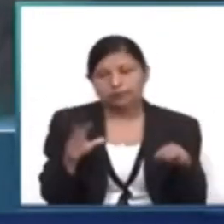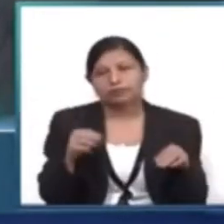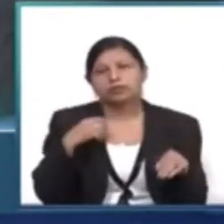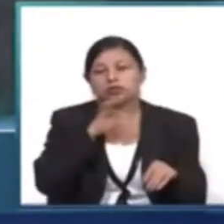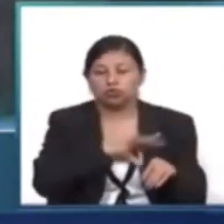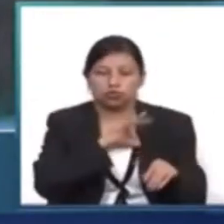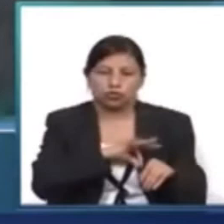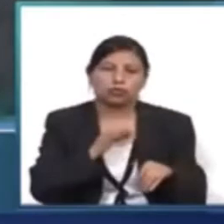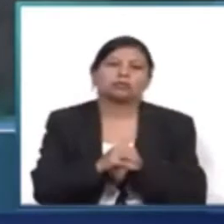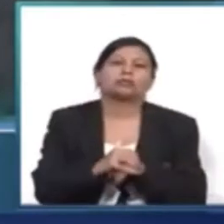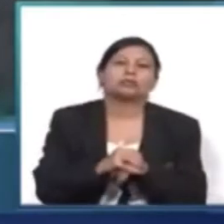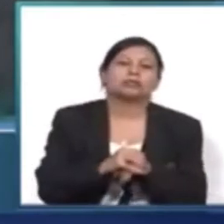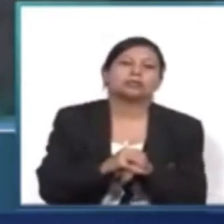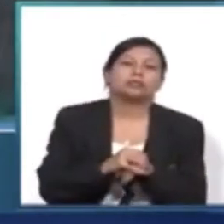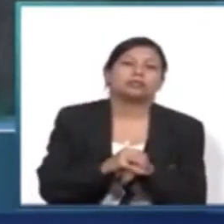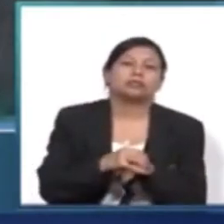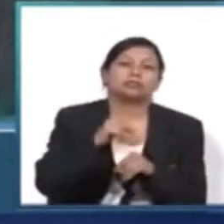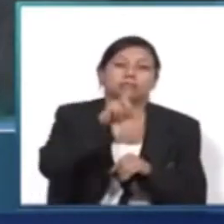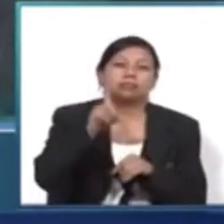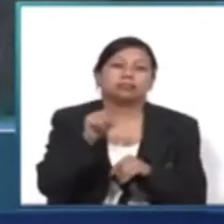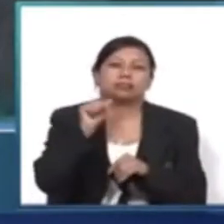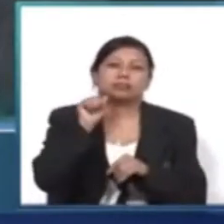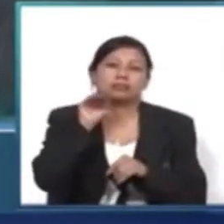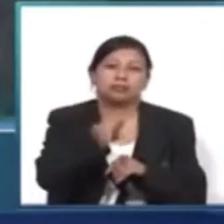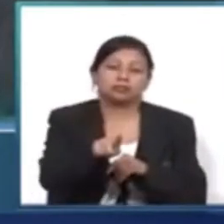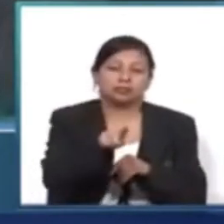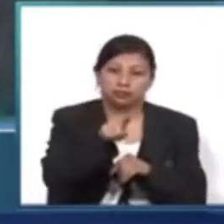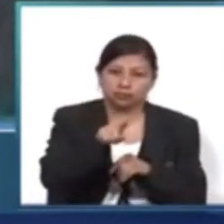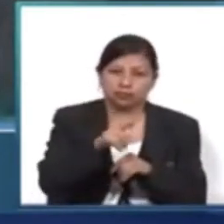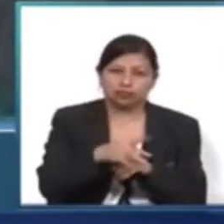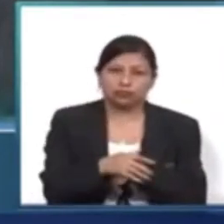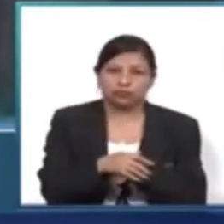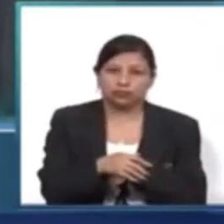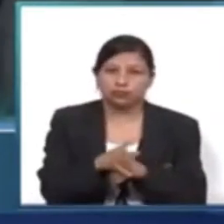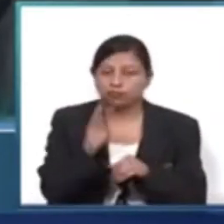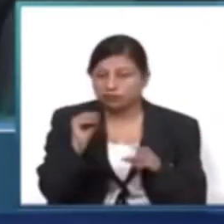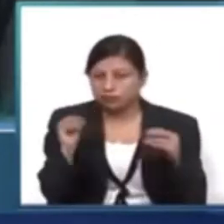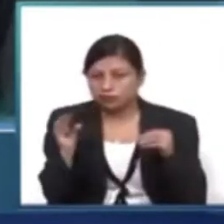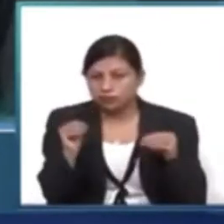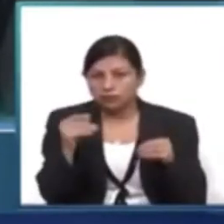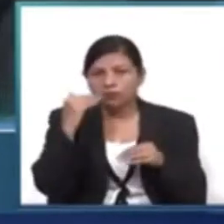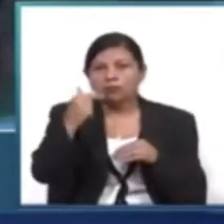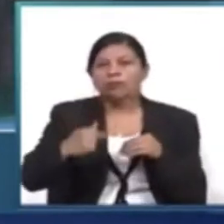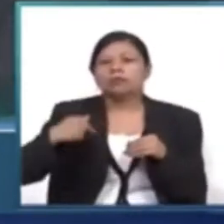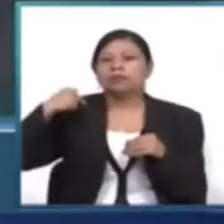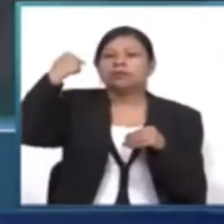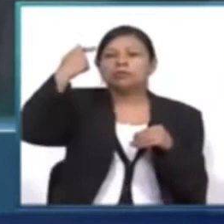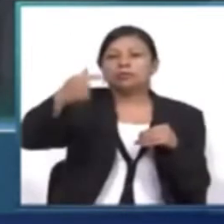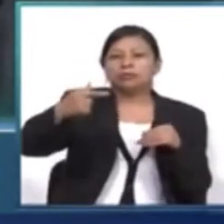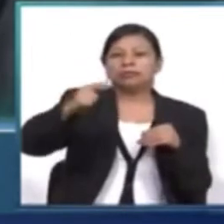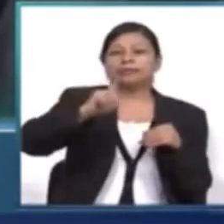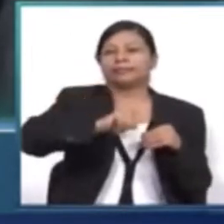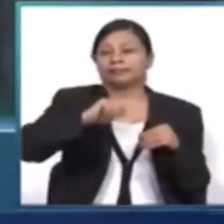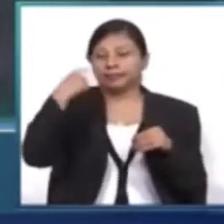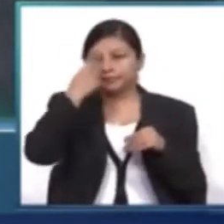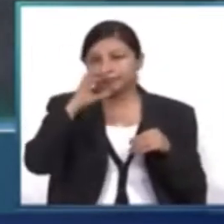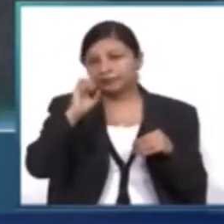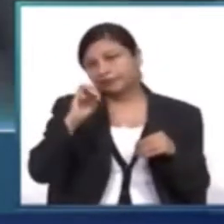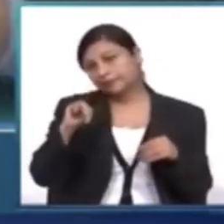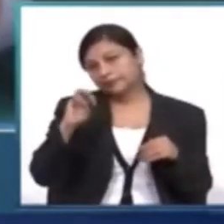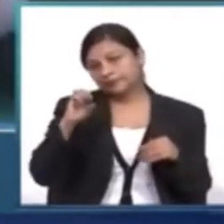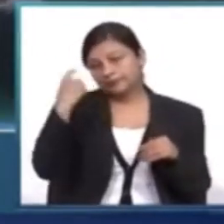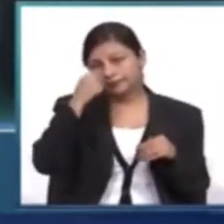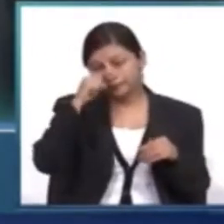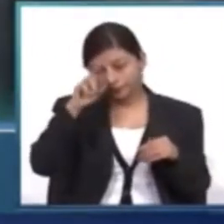social. Entonces mi pregunta a usted es, usted habló de que el próximo semestre vamos a tener, yo creo que